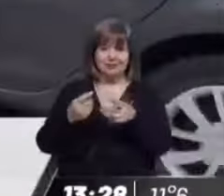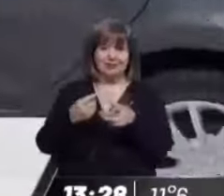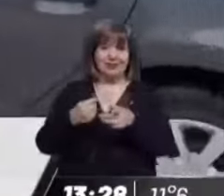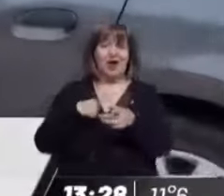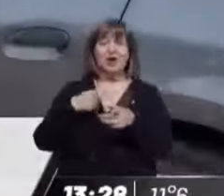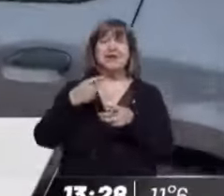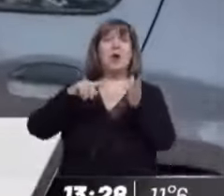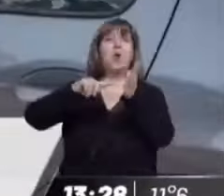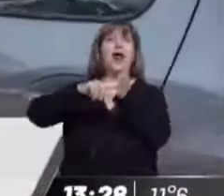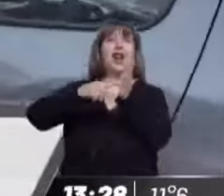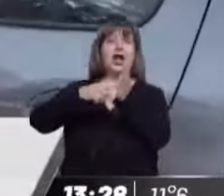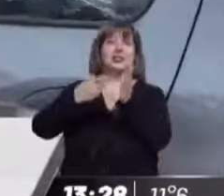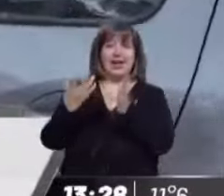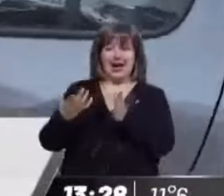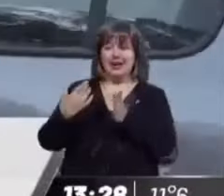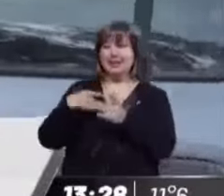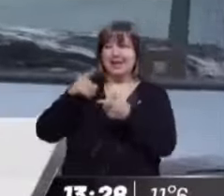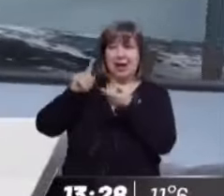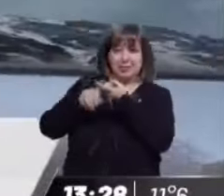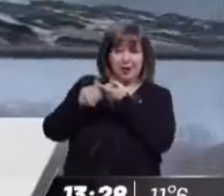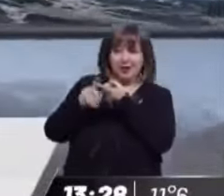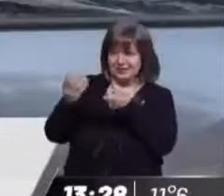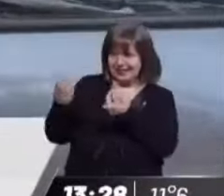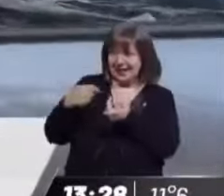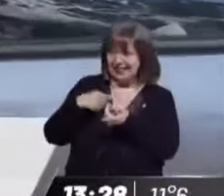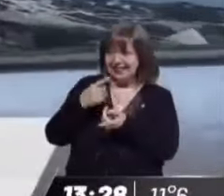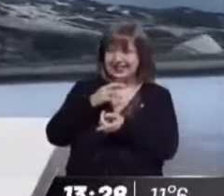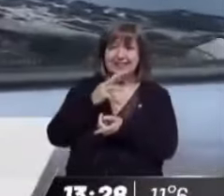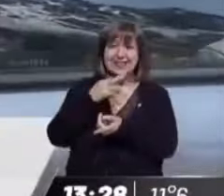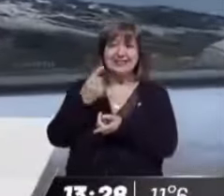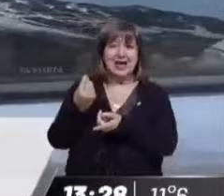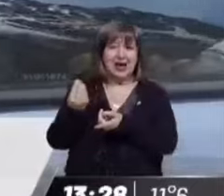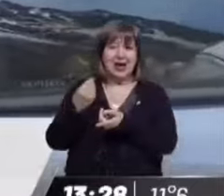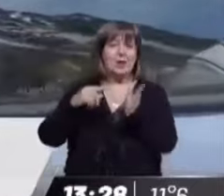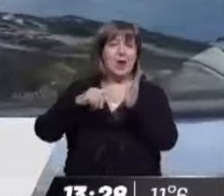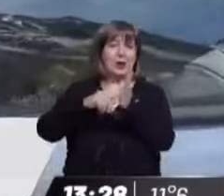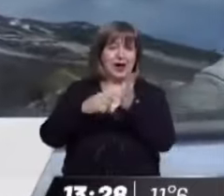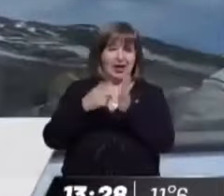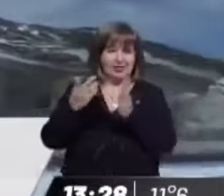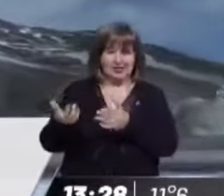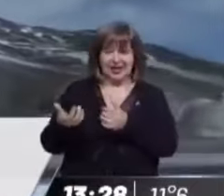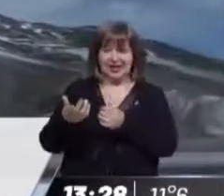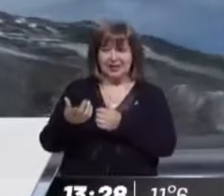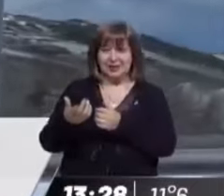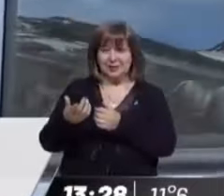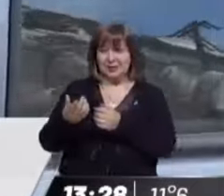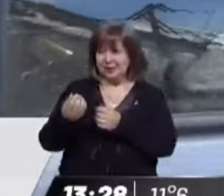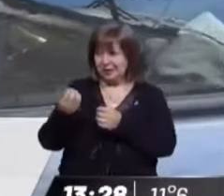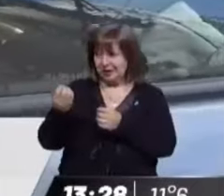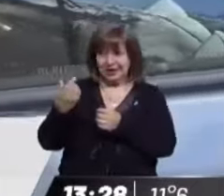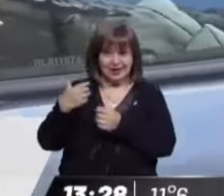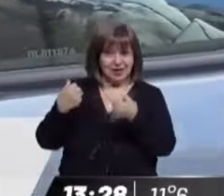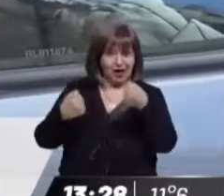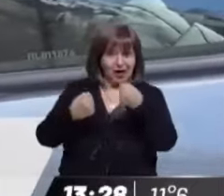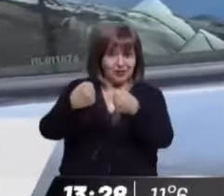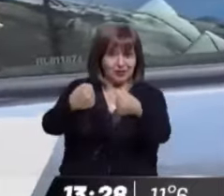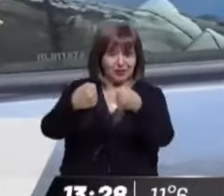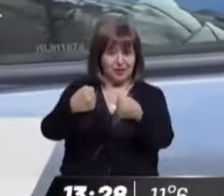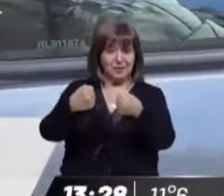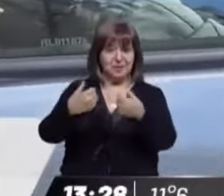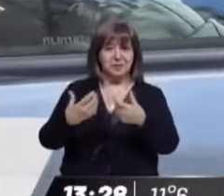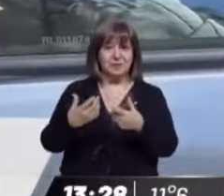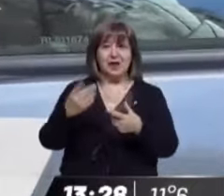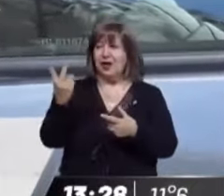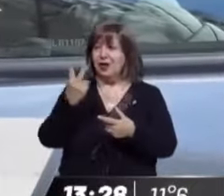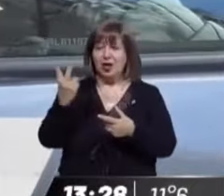Buenos Aires está tomando mate con su mujer Yo te diría que tu situación es casi ideal por algún motivo que habrán hecho bien en la vida ninguno de los dos